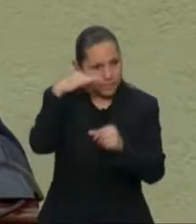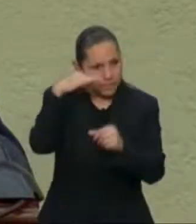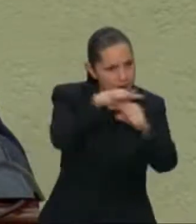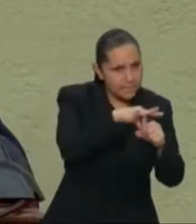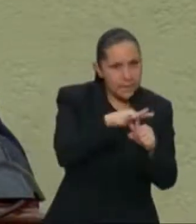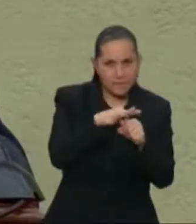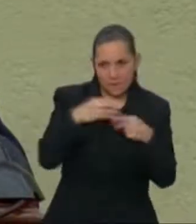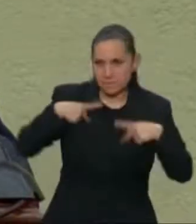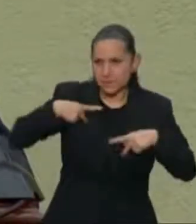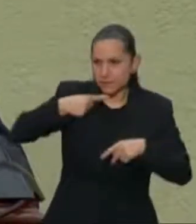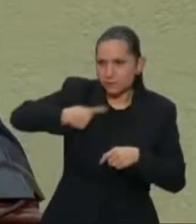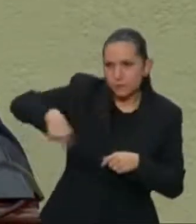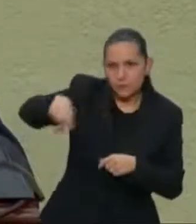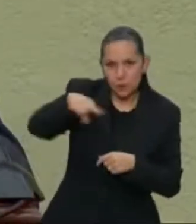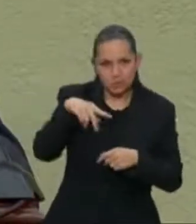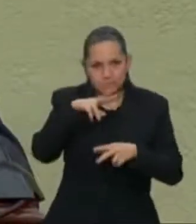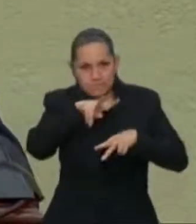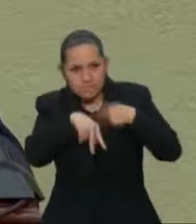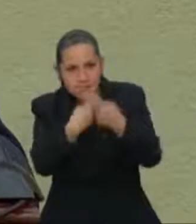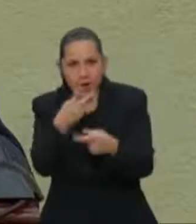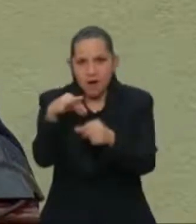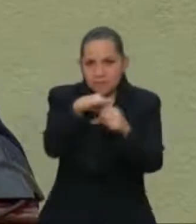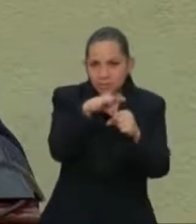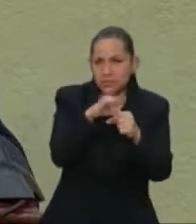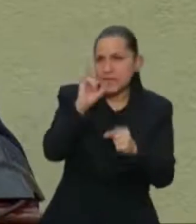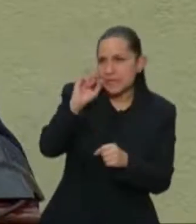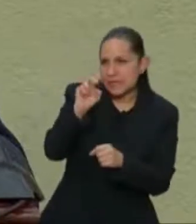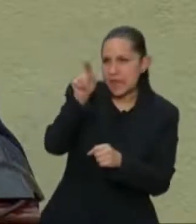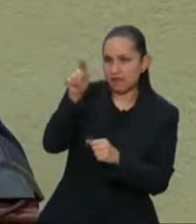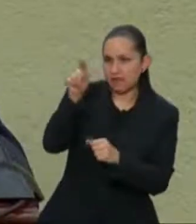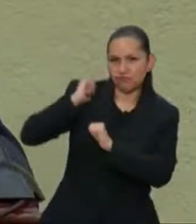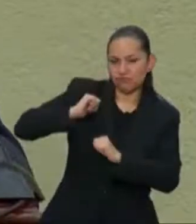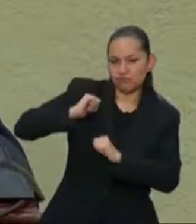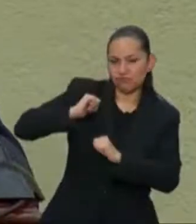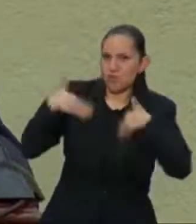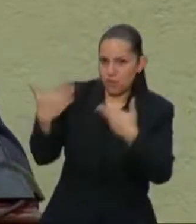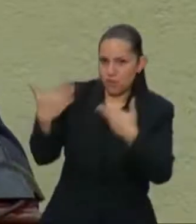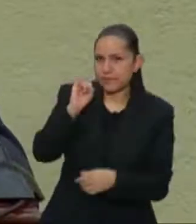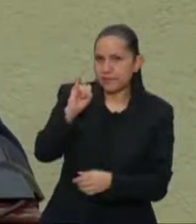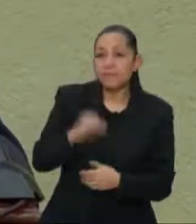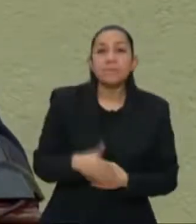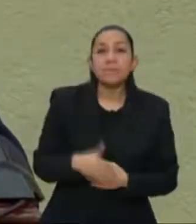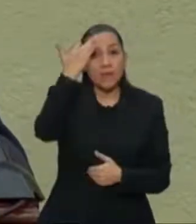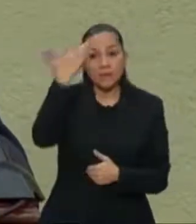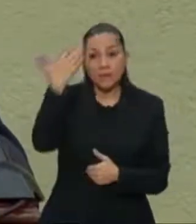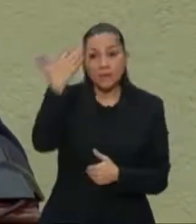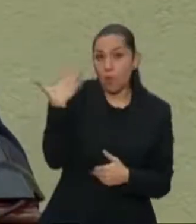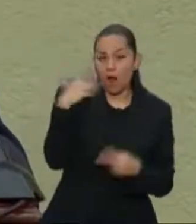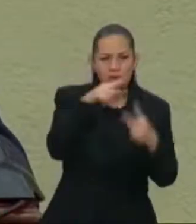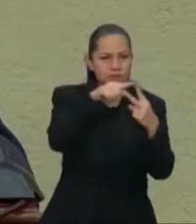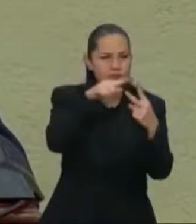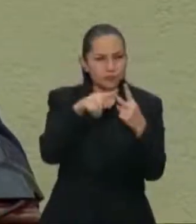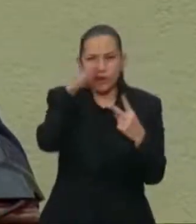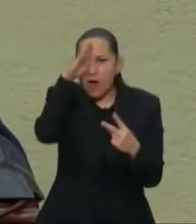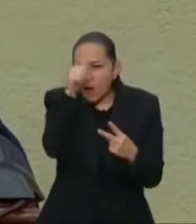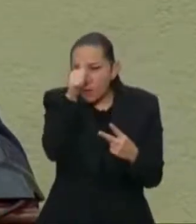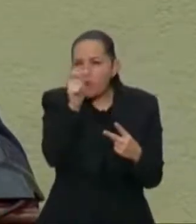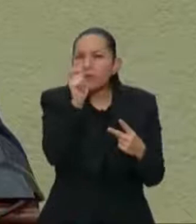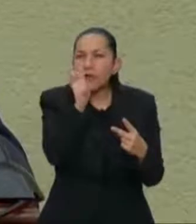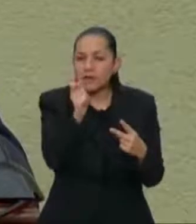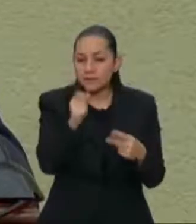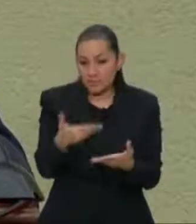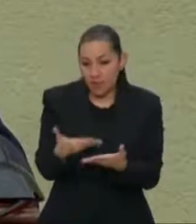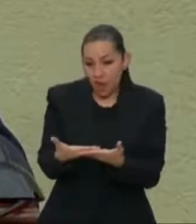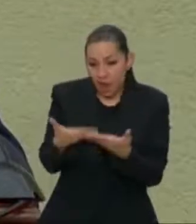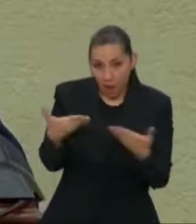en efecto desde hace varias semanas los estudios de opinión coincidieron en dos cosas que es probable que en méxico que méxico experimente hoy el